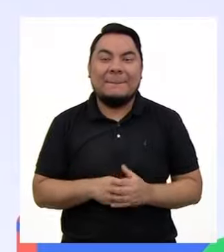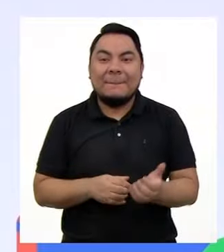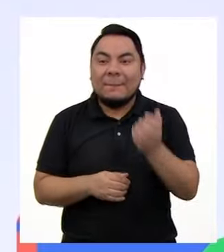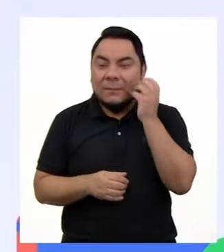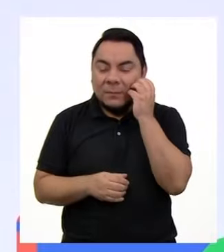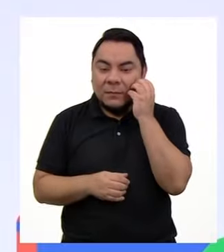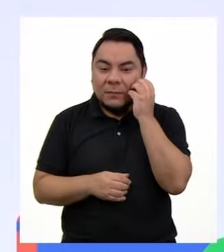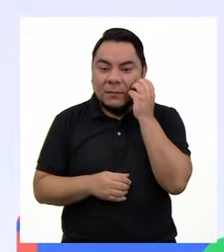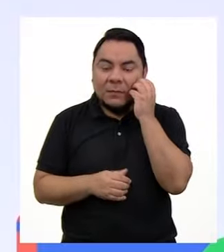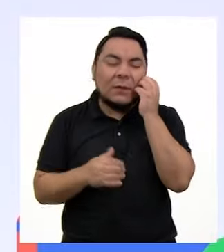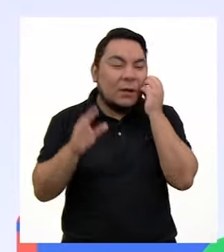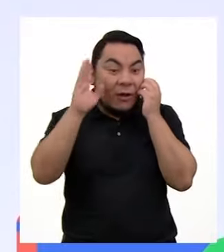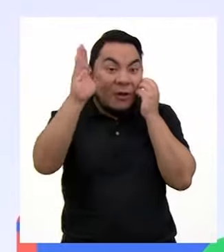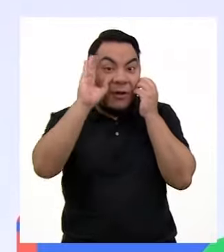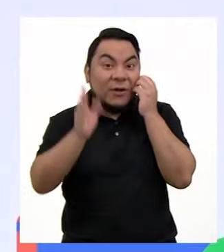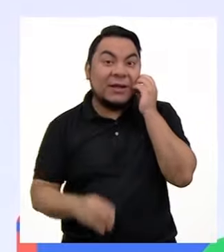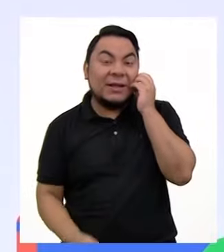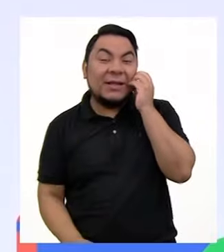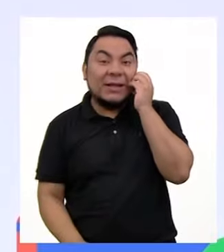¿Aló?